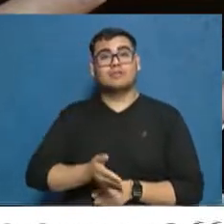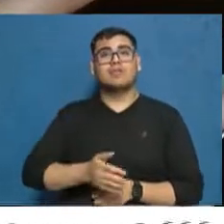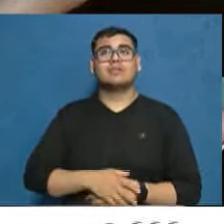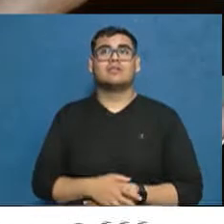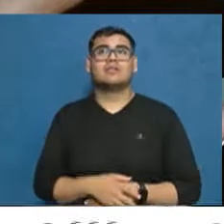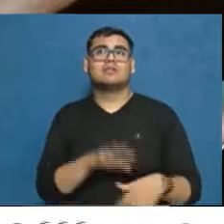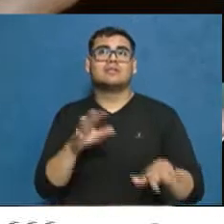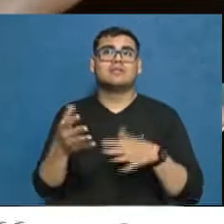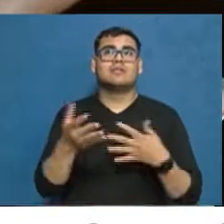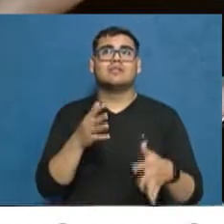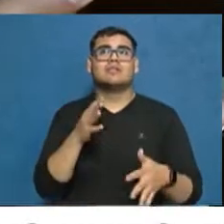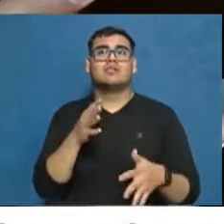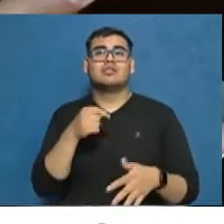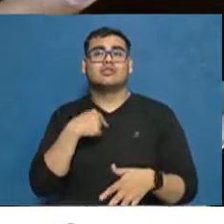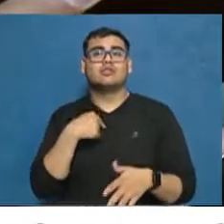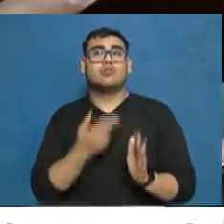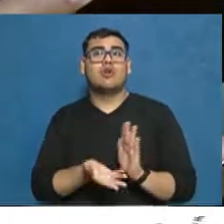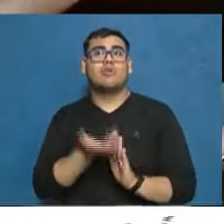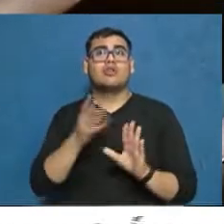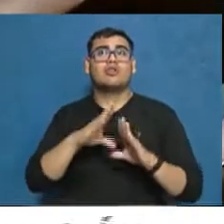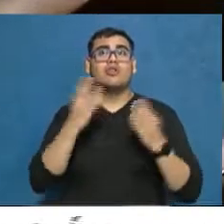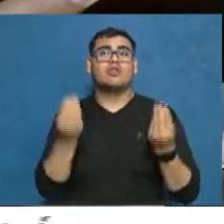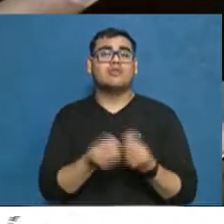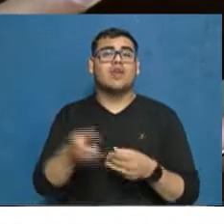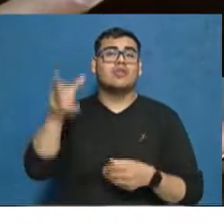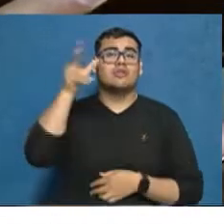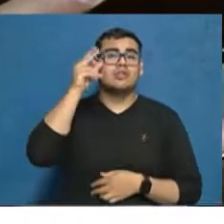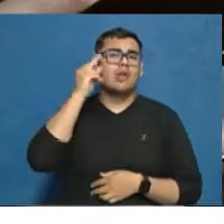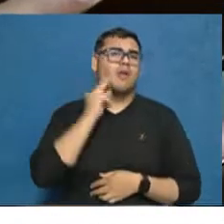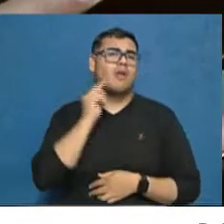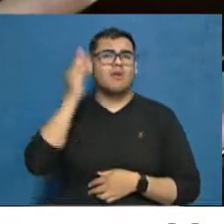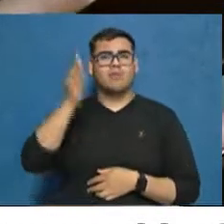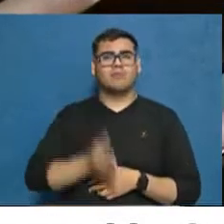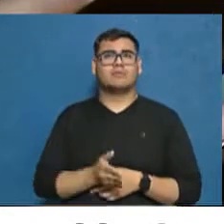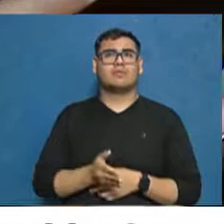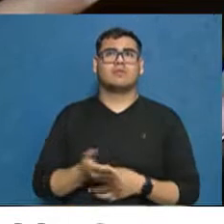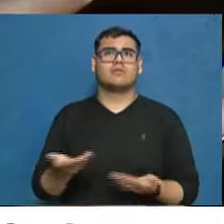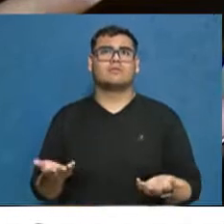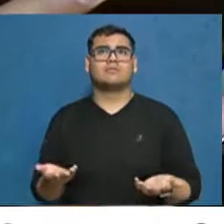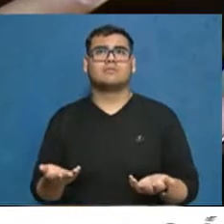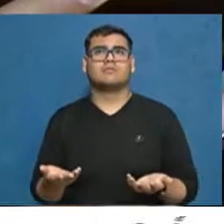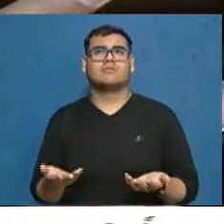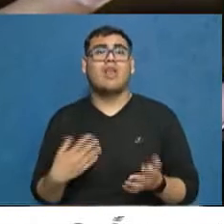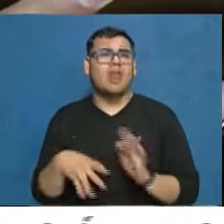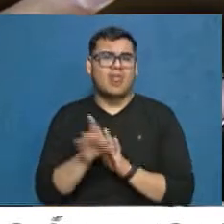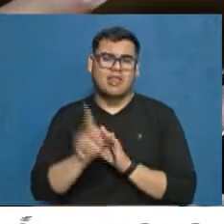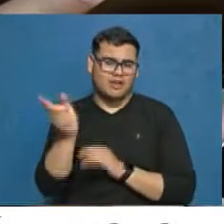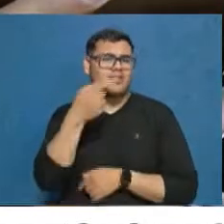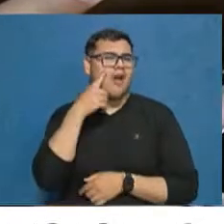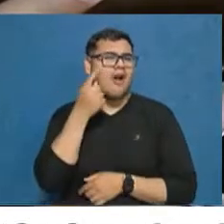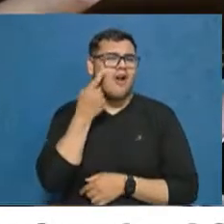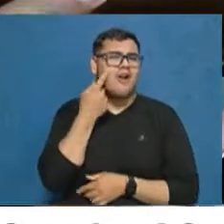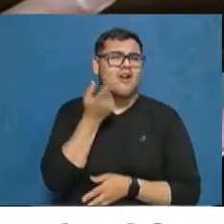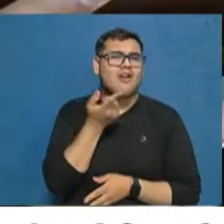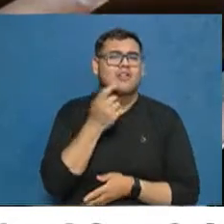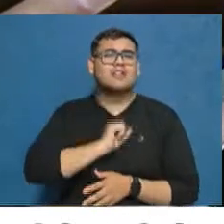al 101 y nosotros hemos tenido un aumento del 89%. Esos son los datos que manejamos, que son de público conocimiento de cuánto es la